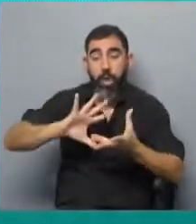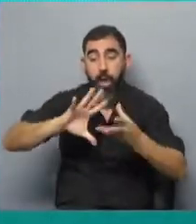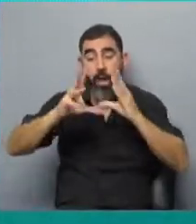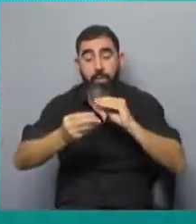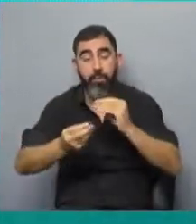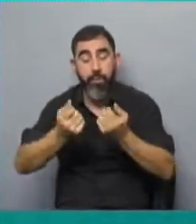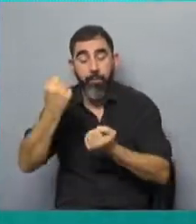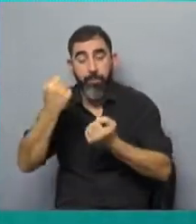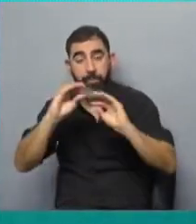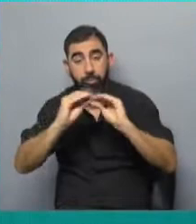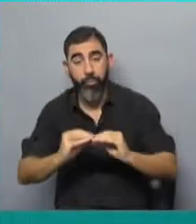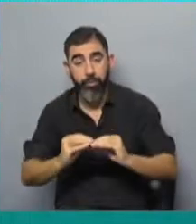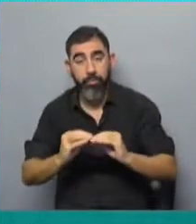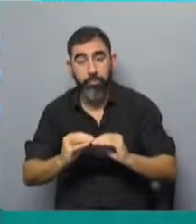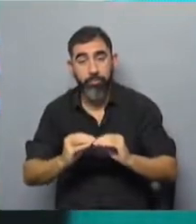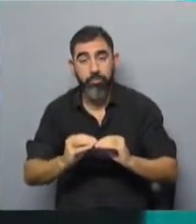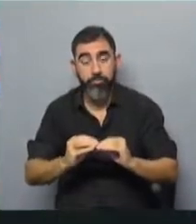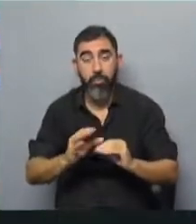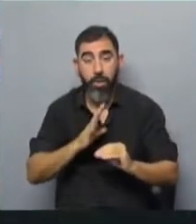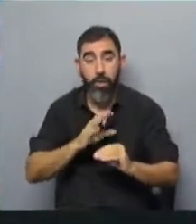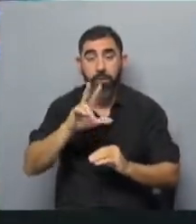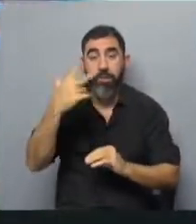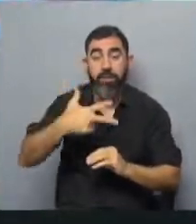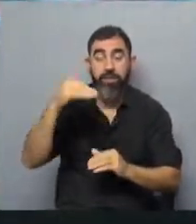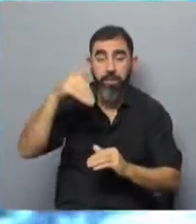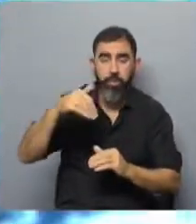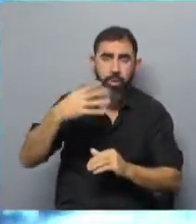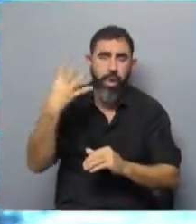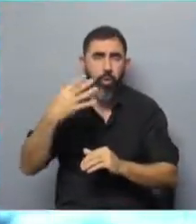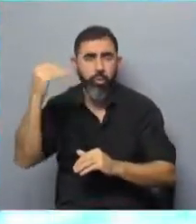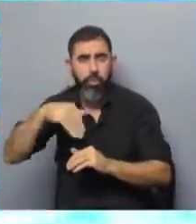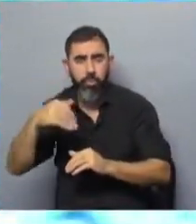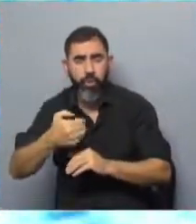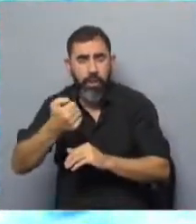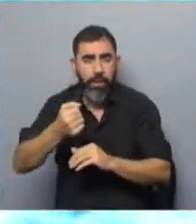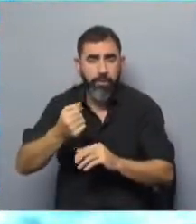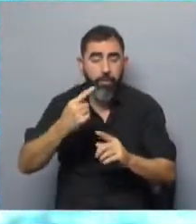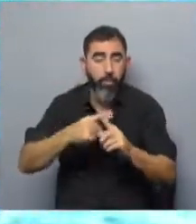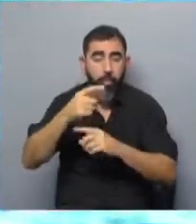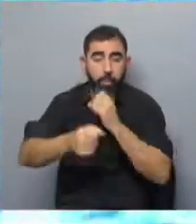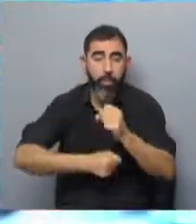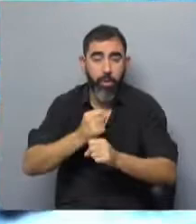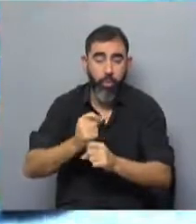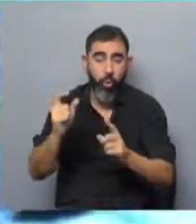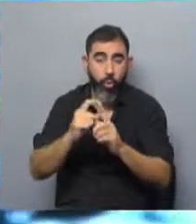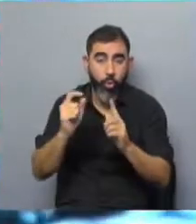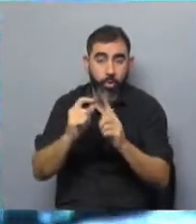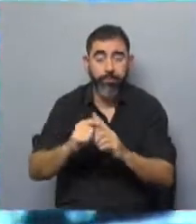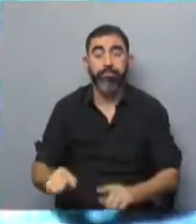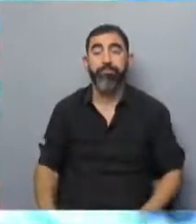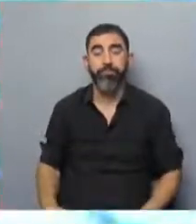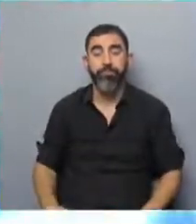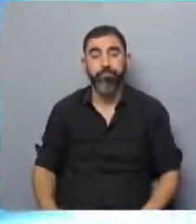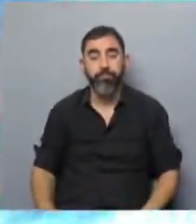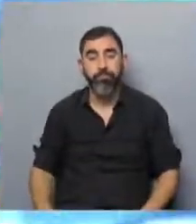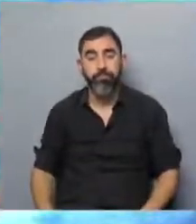ese ingreso. No es un ingreso menor, es un ingreso de 13 millones, casi 14 millones de dólares por año. No creo que